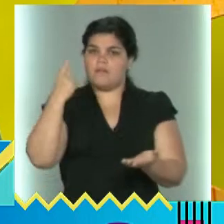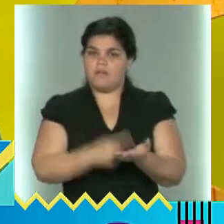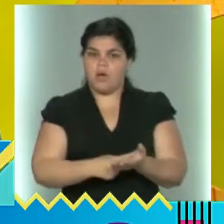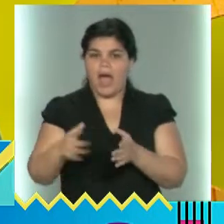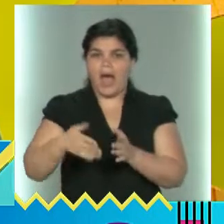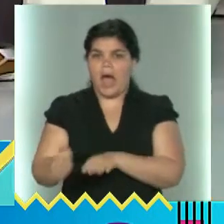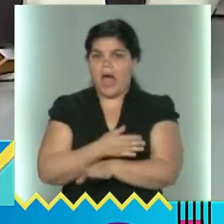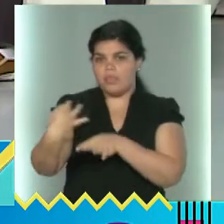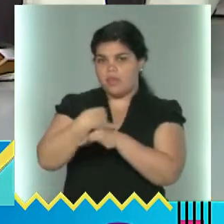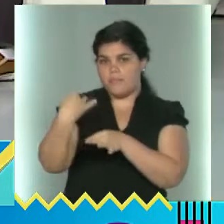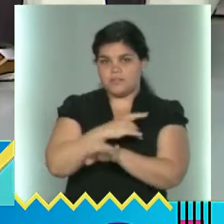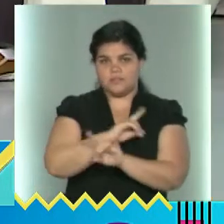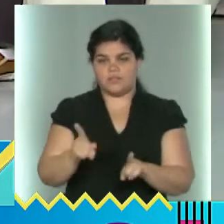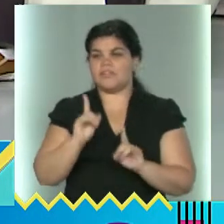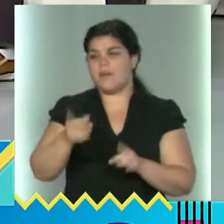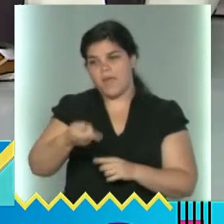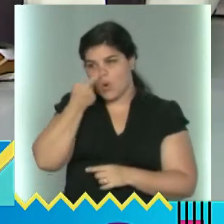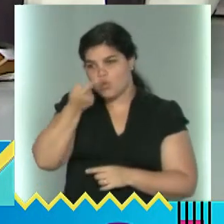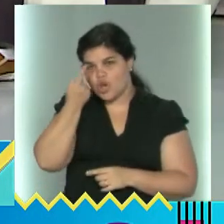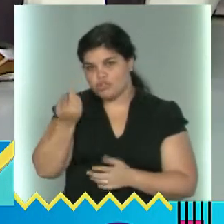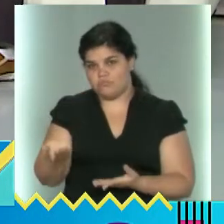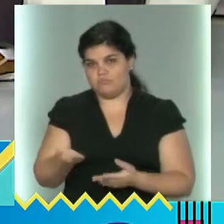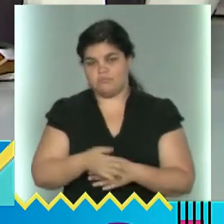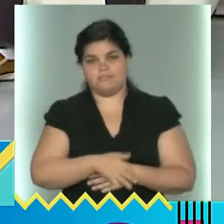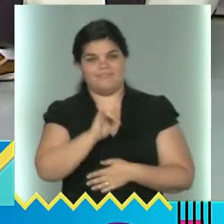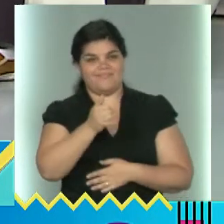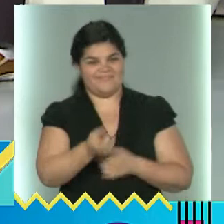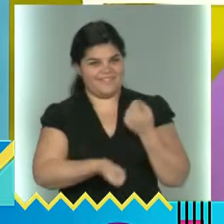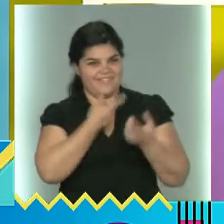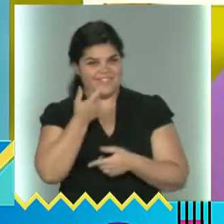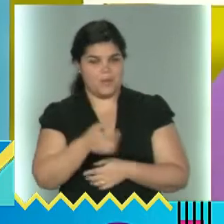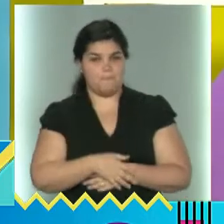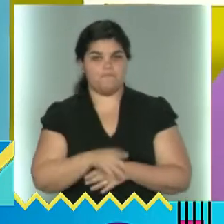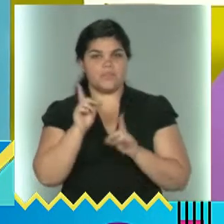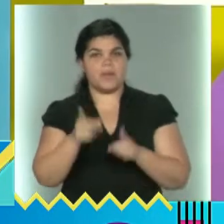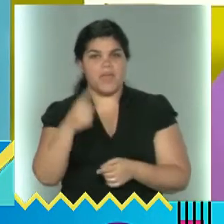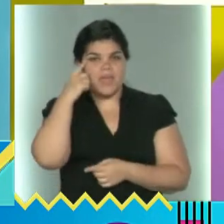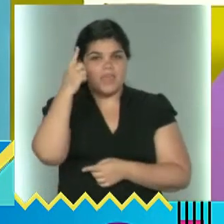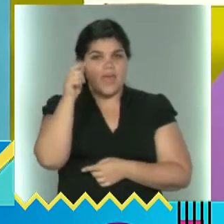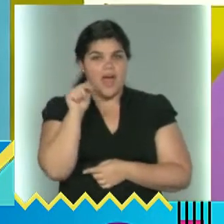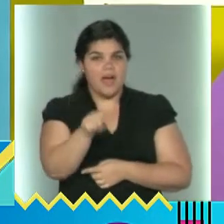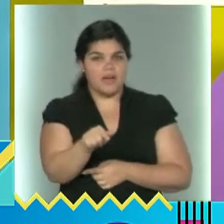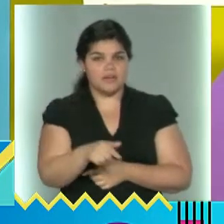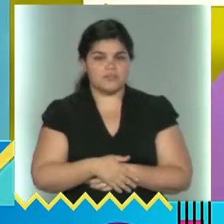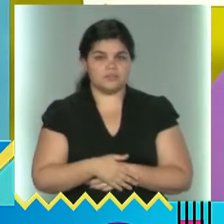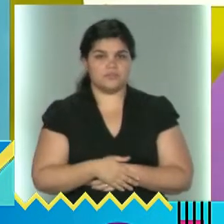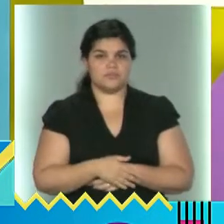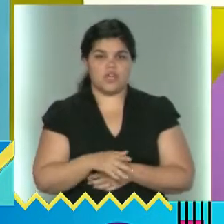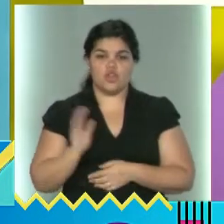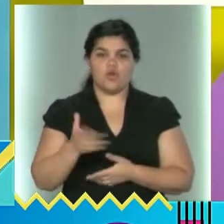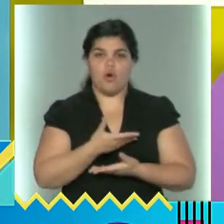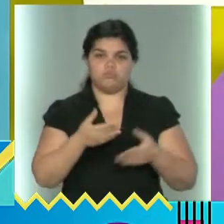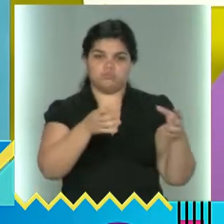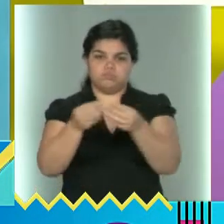Y curioso, como decía nuestro amigo. Bueno, y lo que dejo abierto es si también esa idea en algún momento empieza a ser colectiva, ¿no? Para que pueda